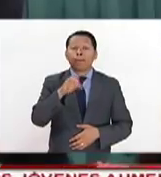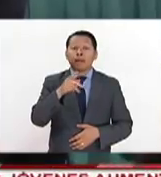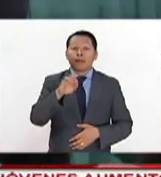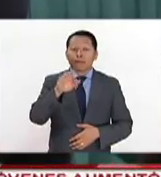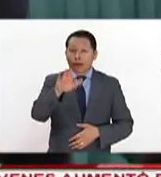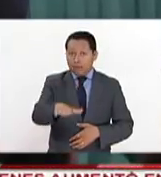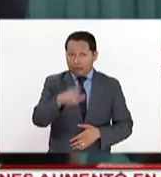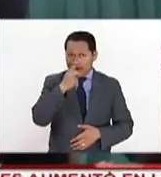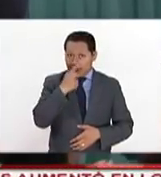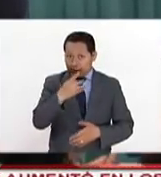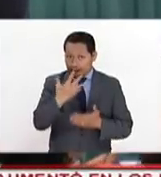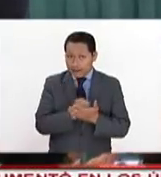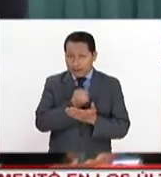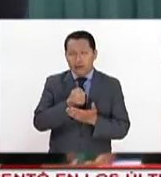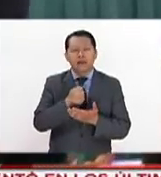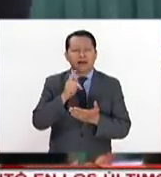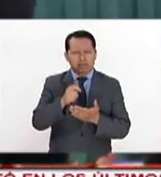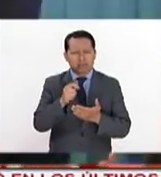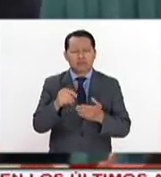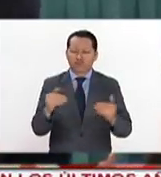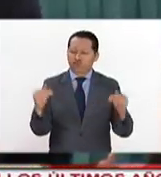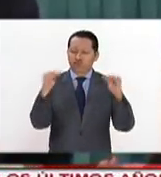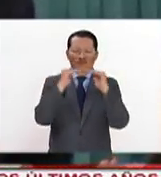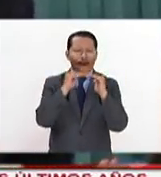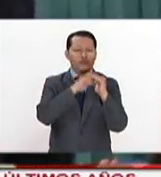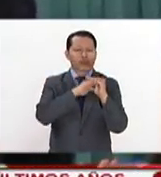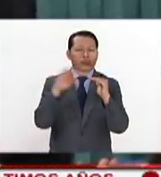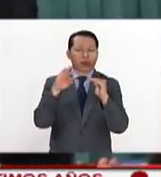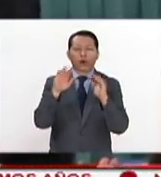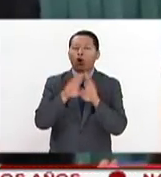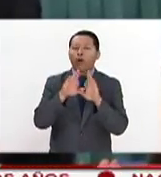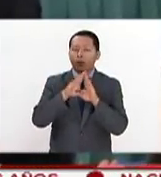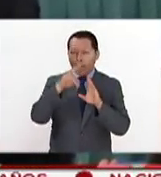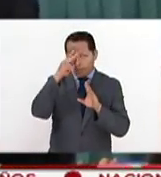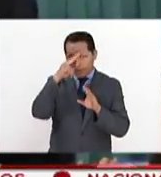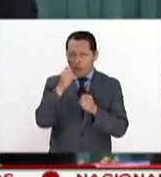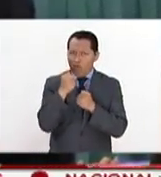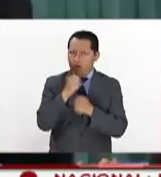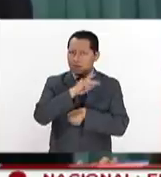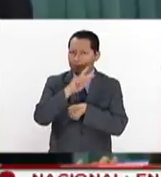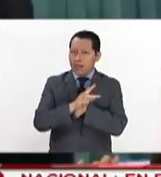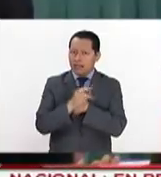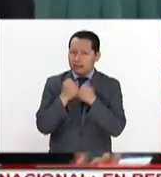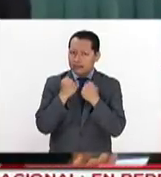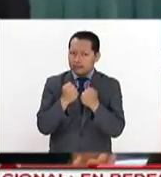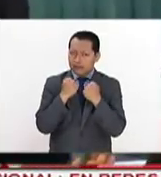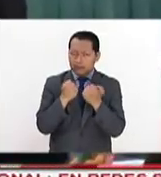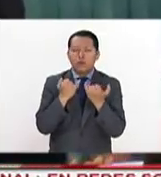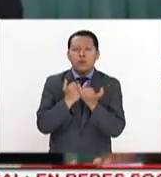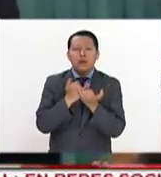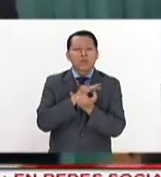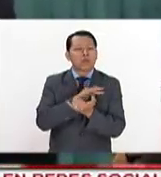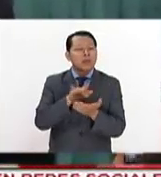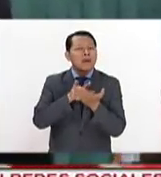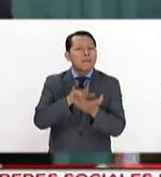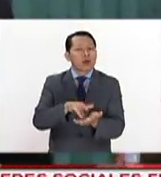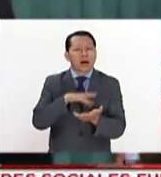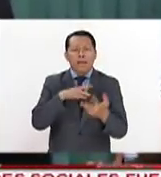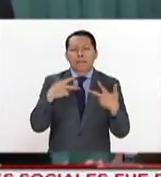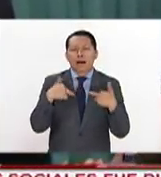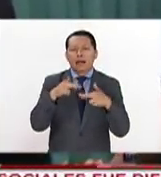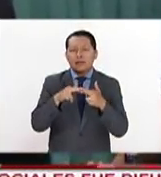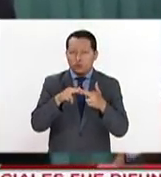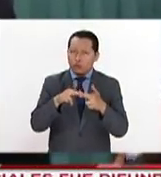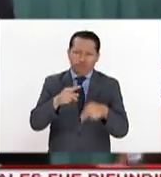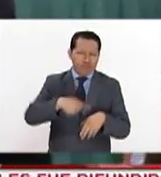combatir la desigualdad para convertir a México en una potencia. Agregó que va a trabajar con un perfil ciudadano y apoyará a los maestros del país